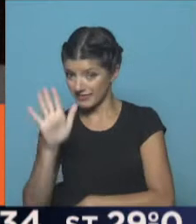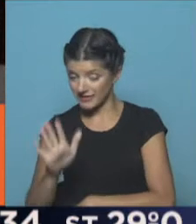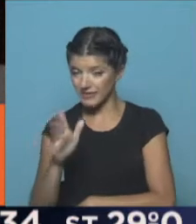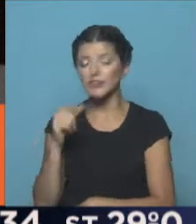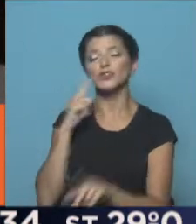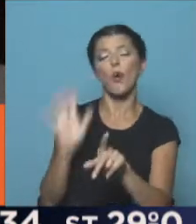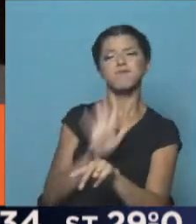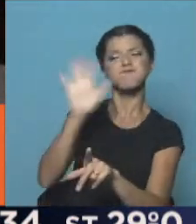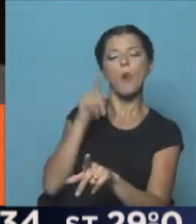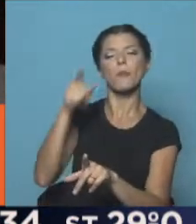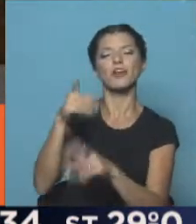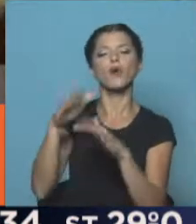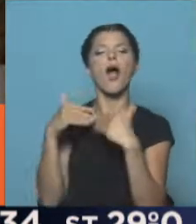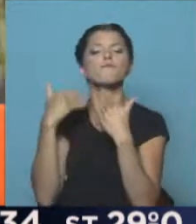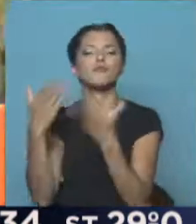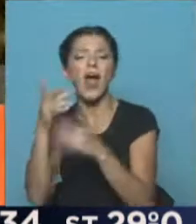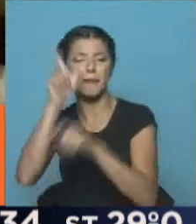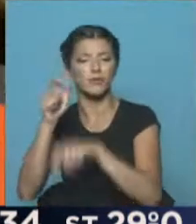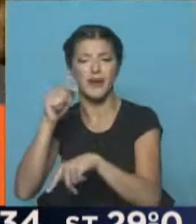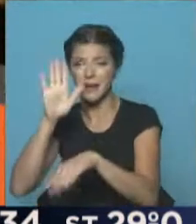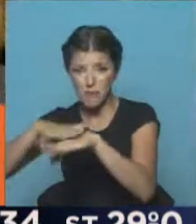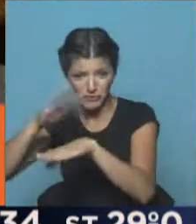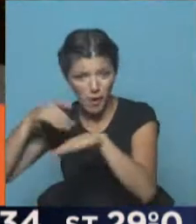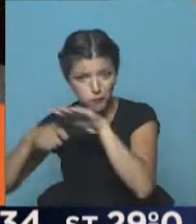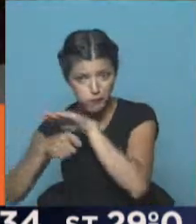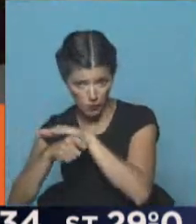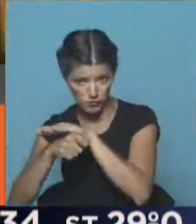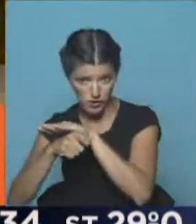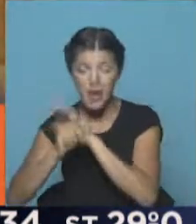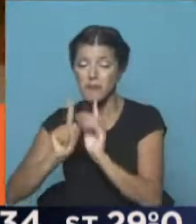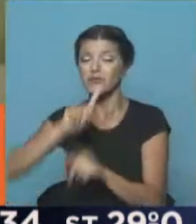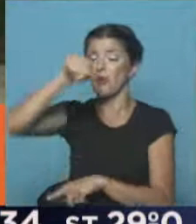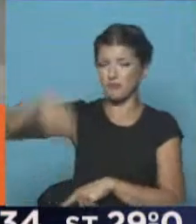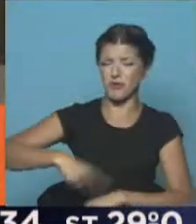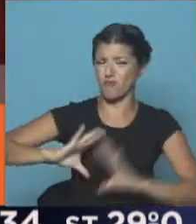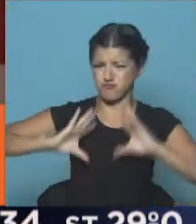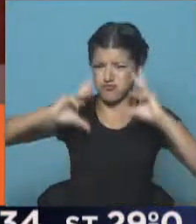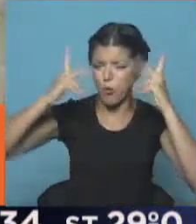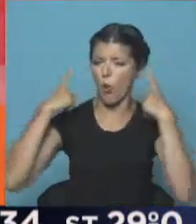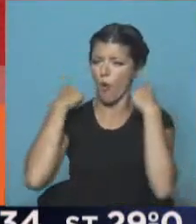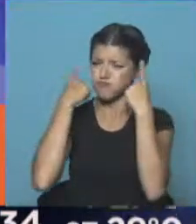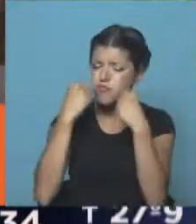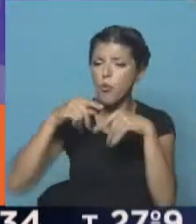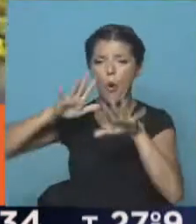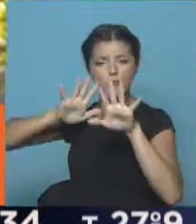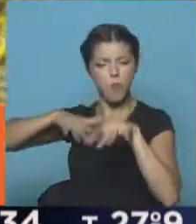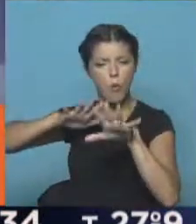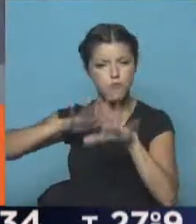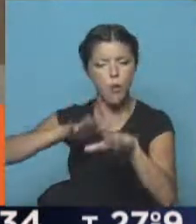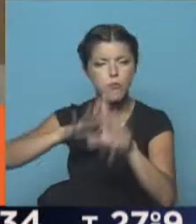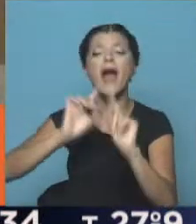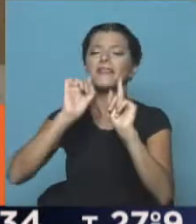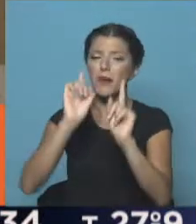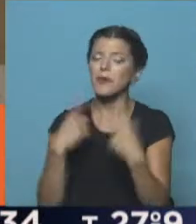sospechados y procesados por corrupción enervó los ánimos y las marchas continuaron impregnadas también por las